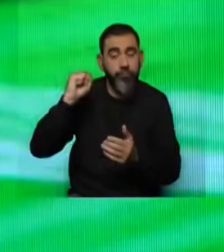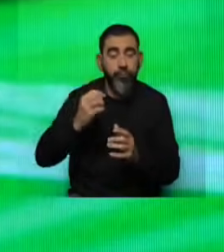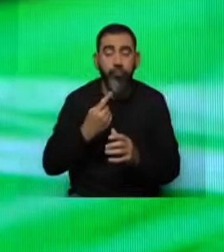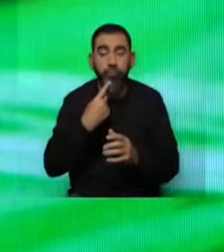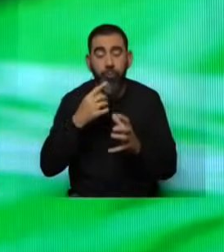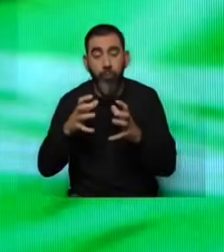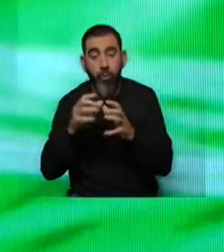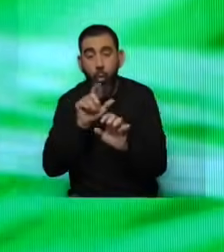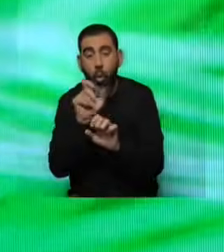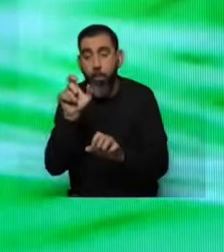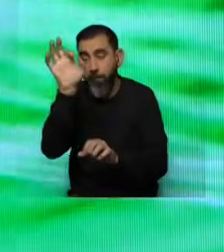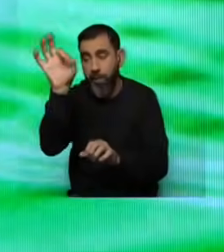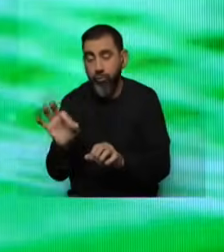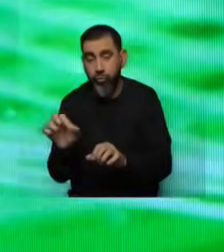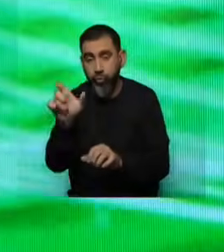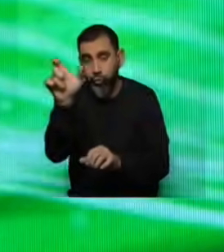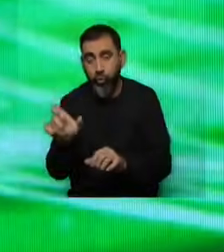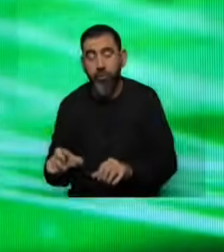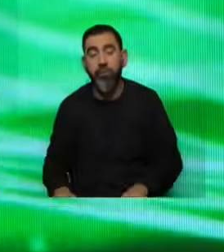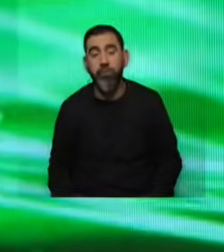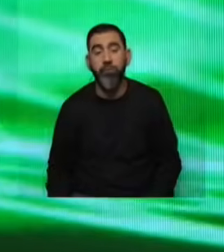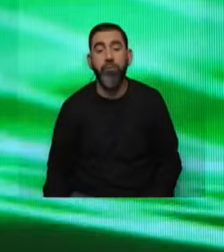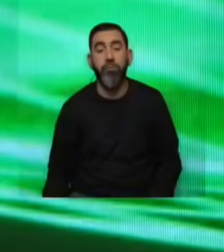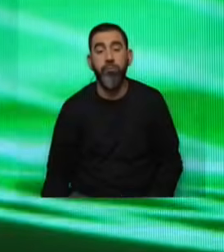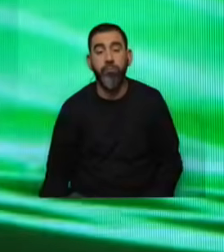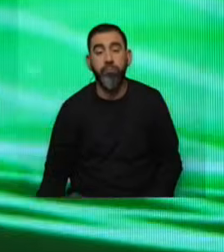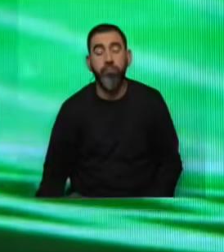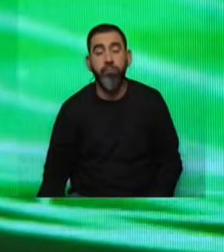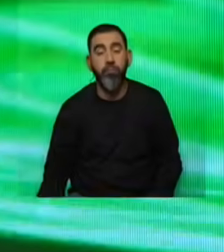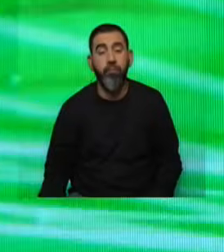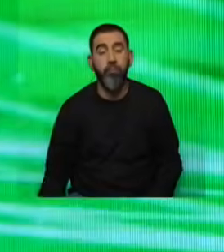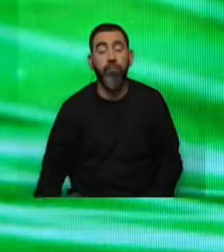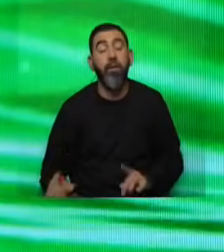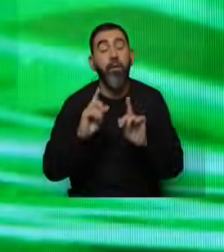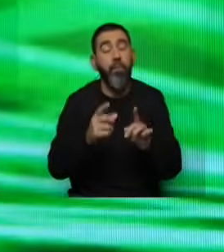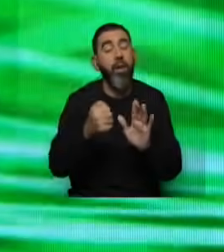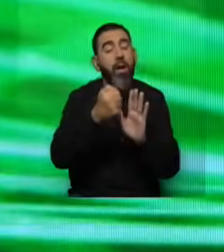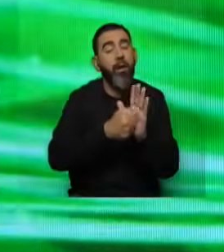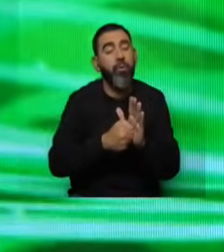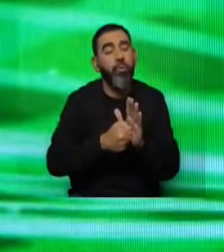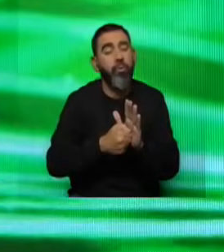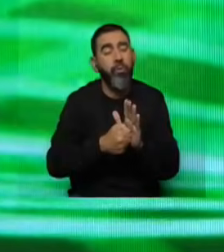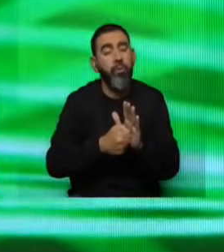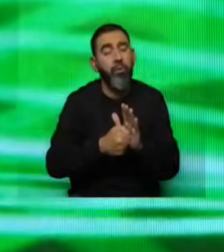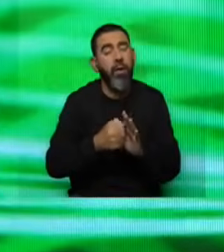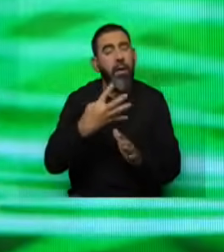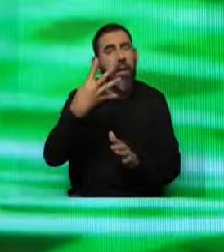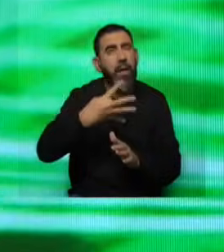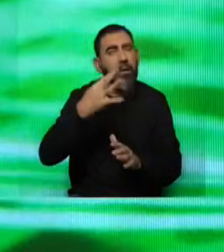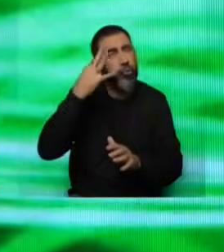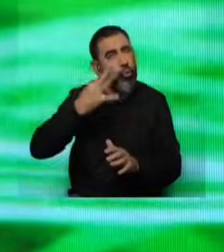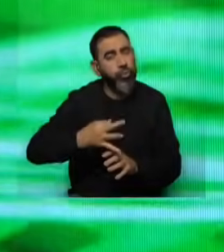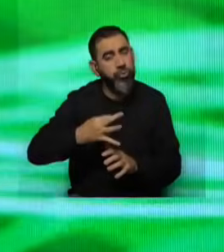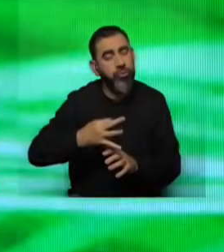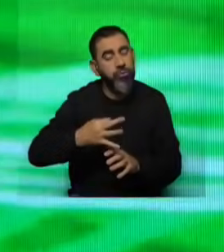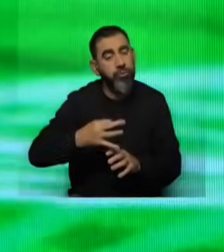político o persona jurídica en este caso también se establece en el artículo si yo mal no recuerdo 14